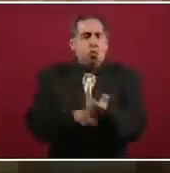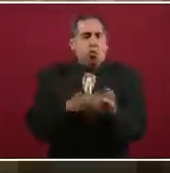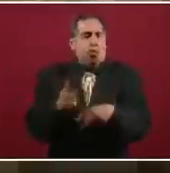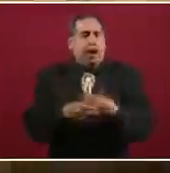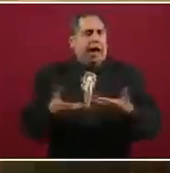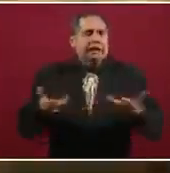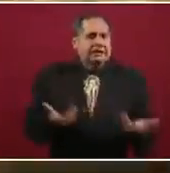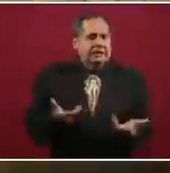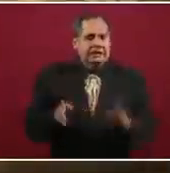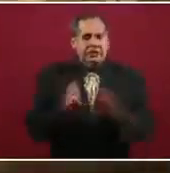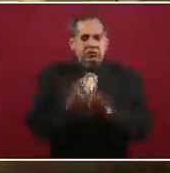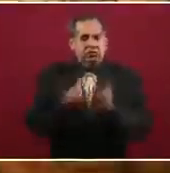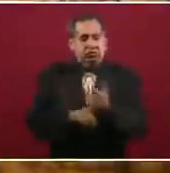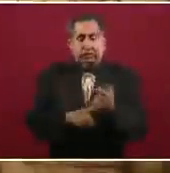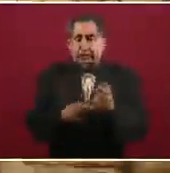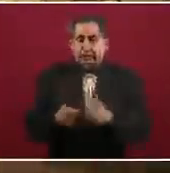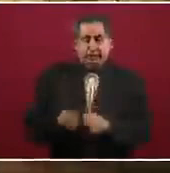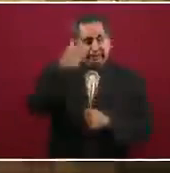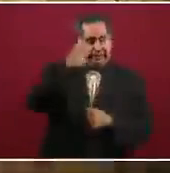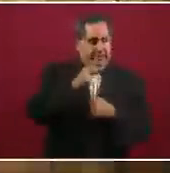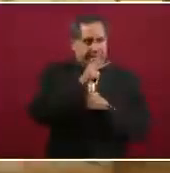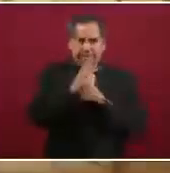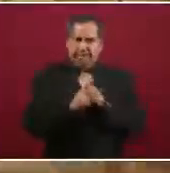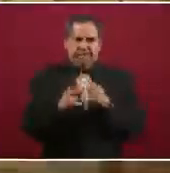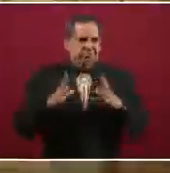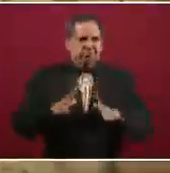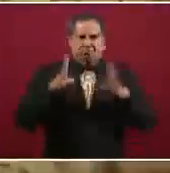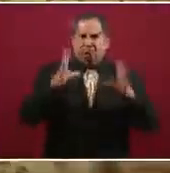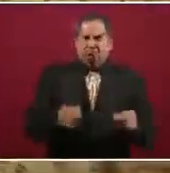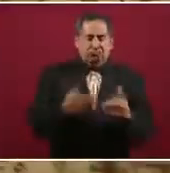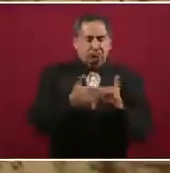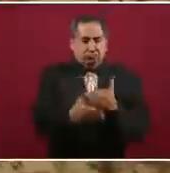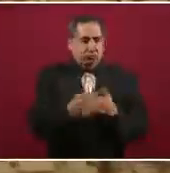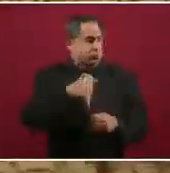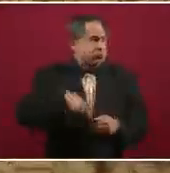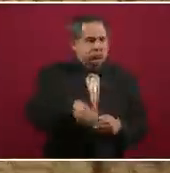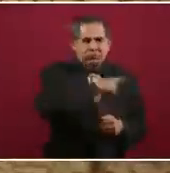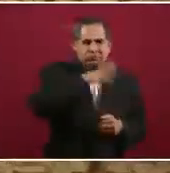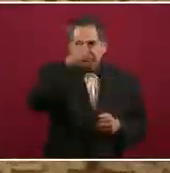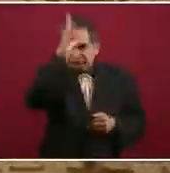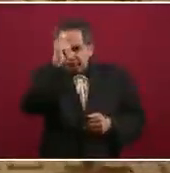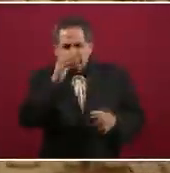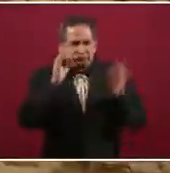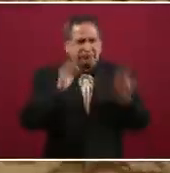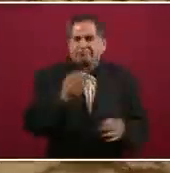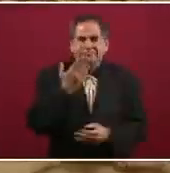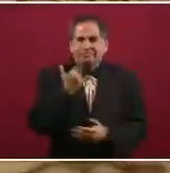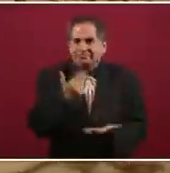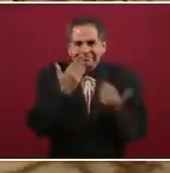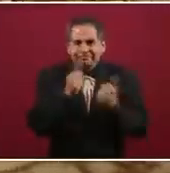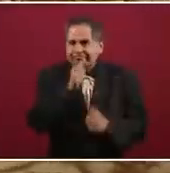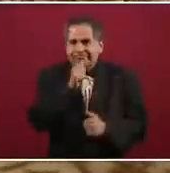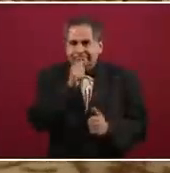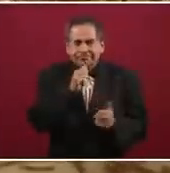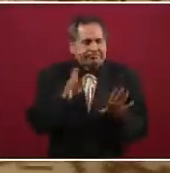pretendía formarse como nación. No había un acuerdo. Digamos, para simplificar, que